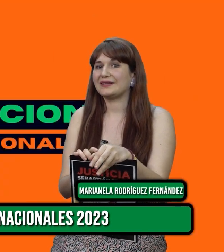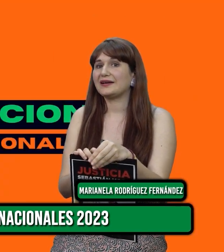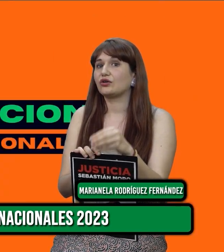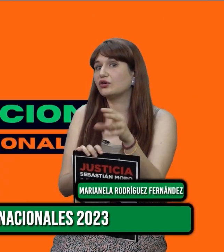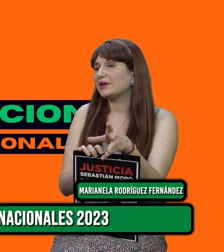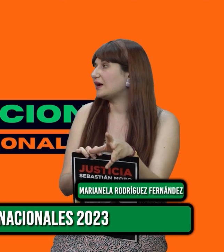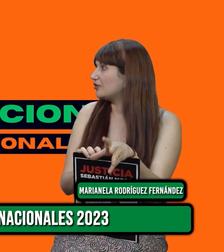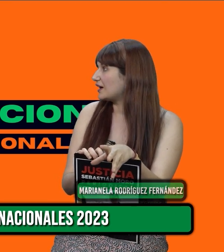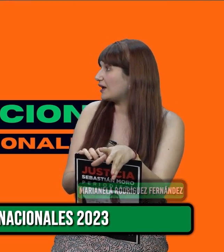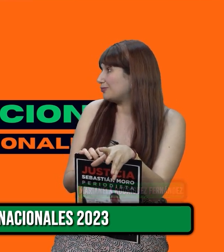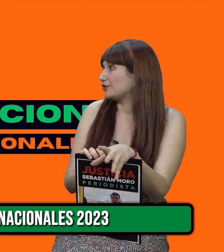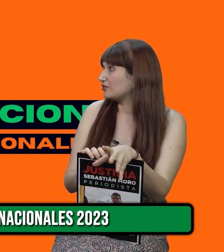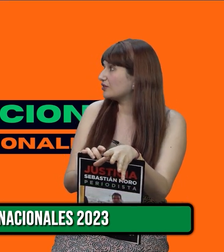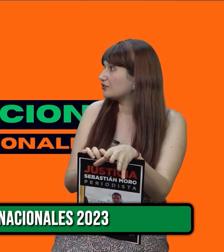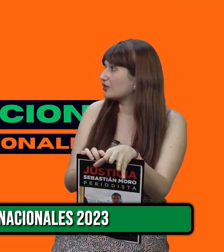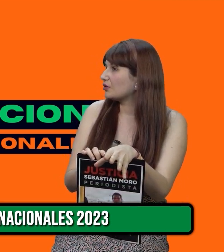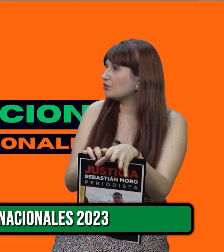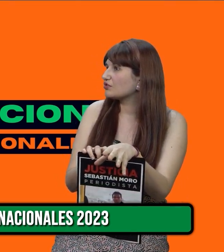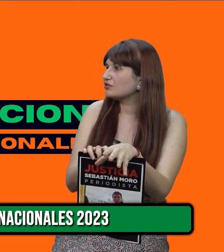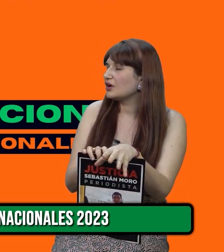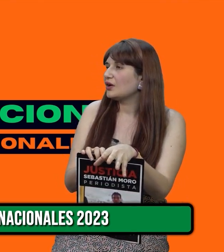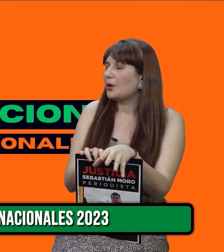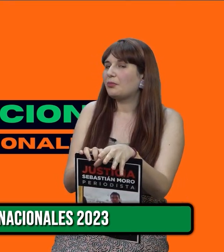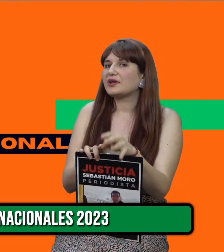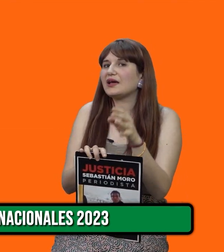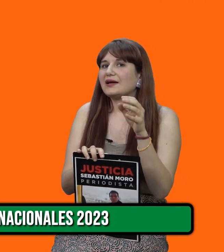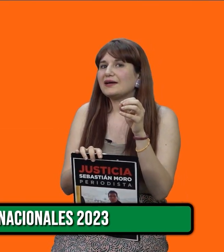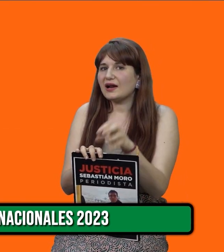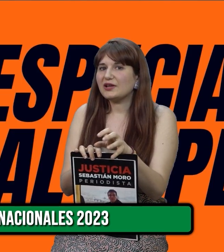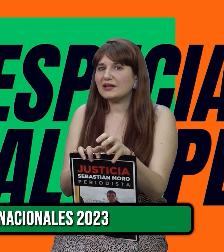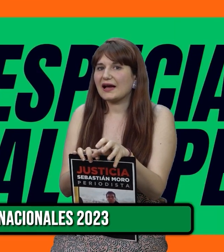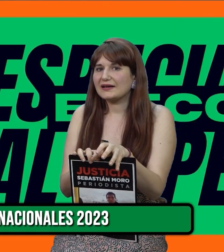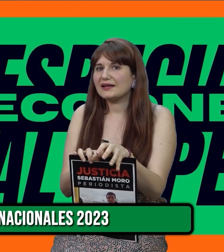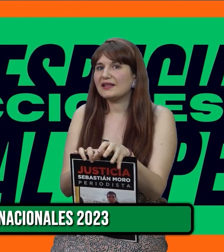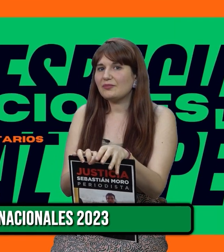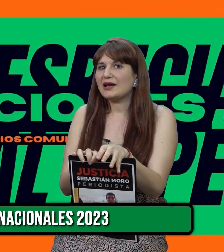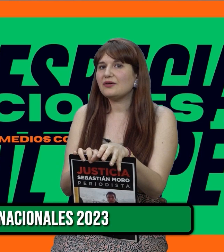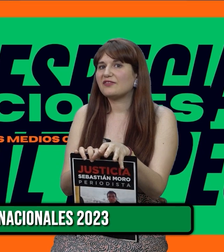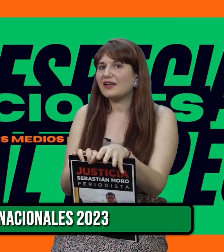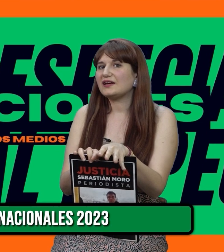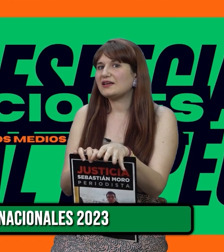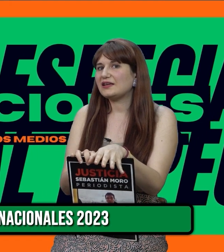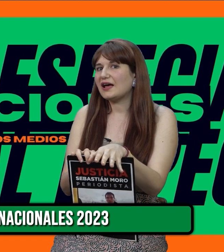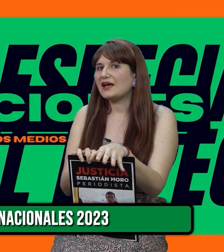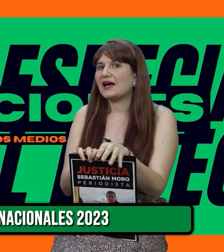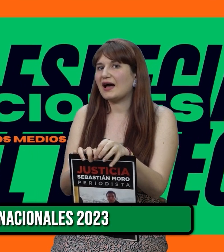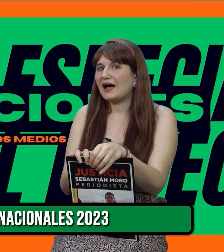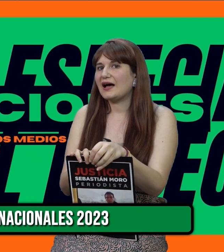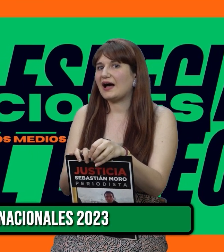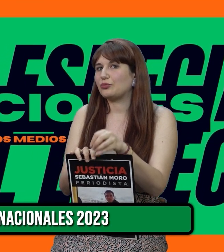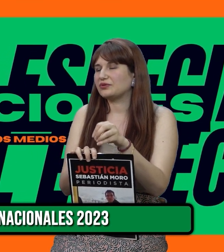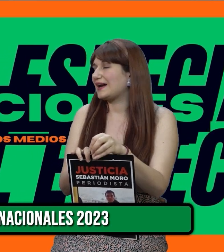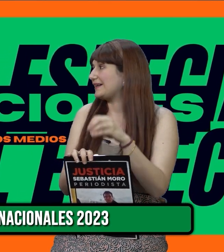en materia económica de lo que es la explotación de estos recursos, porque claramente la agenda de Milei va dirigida